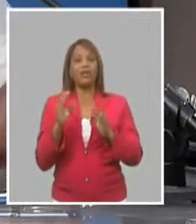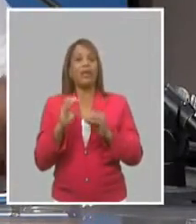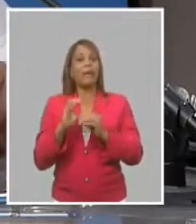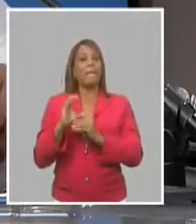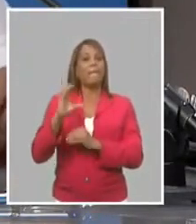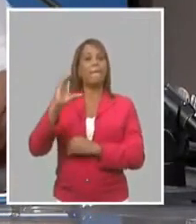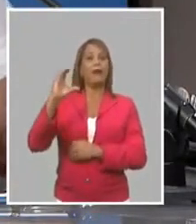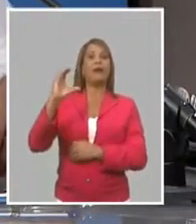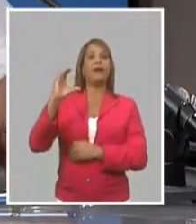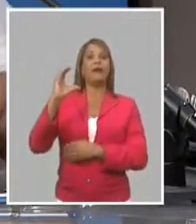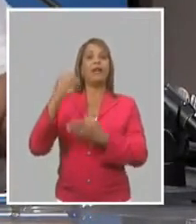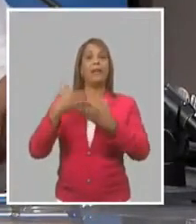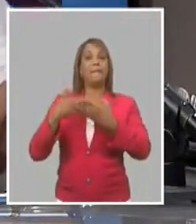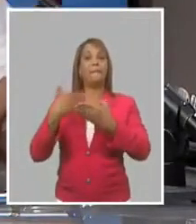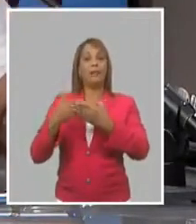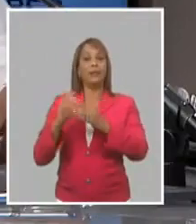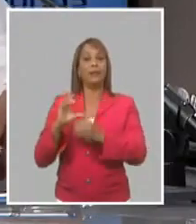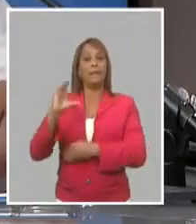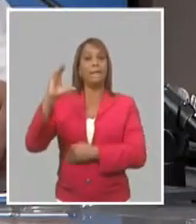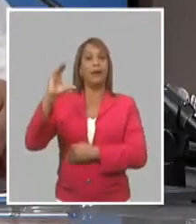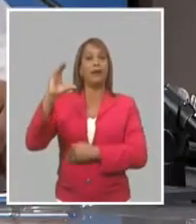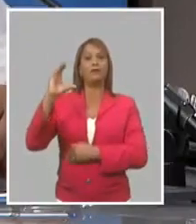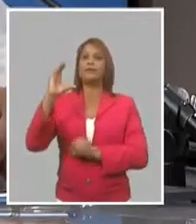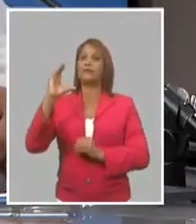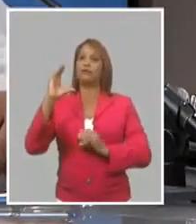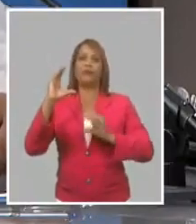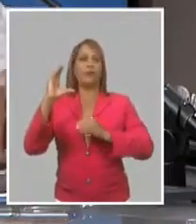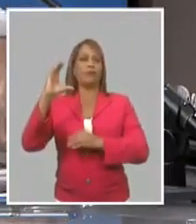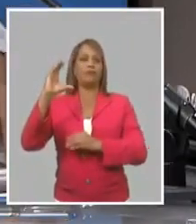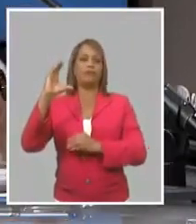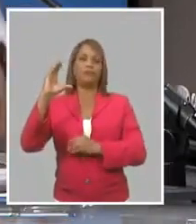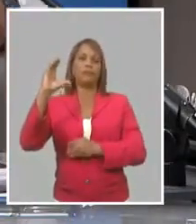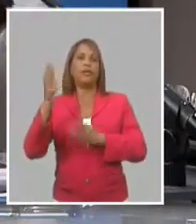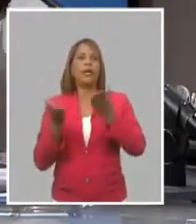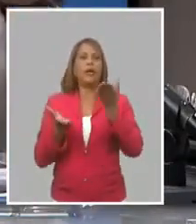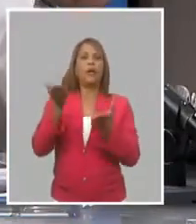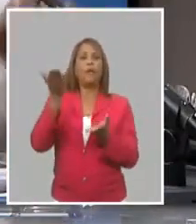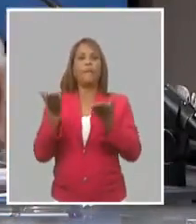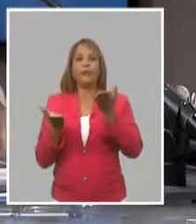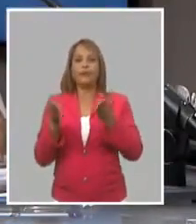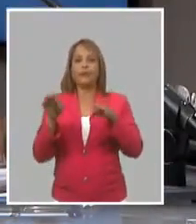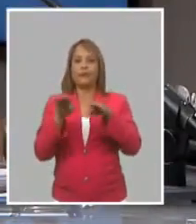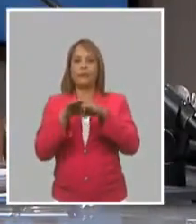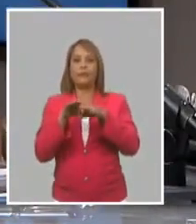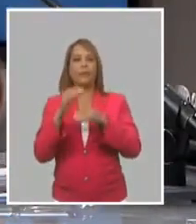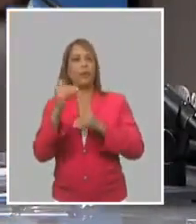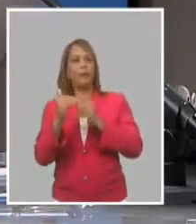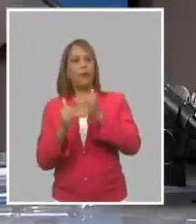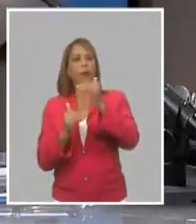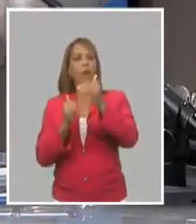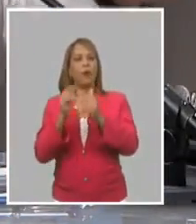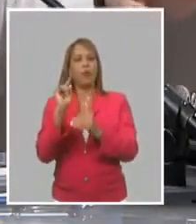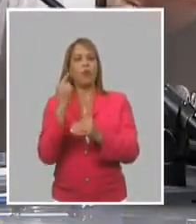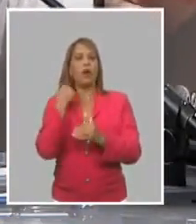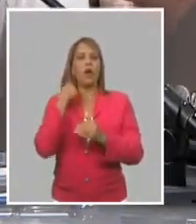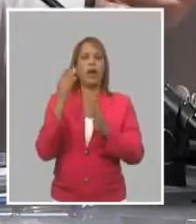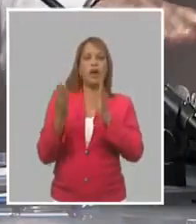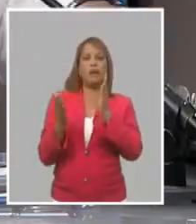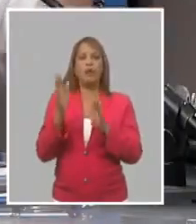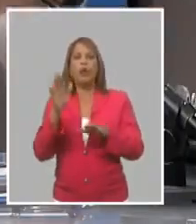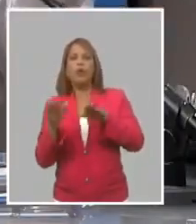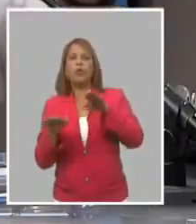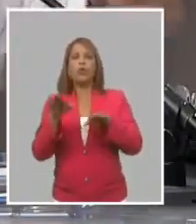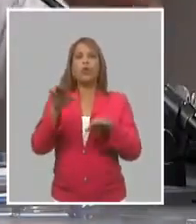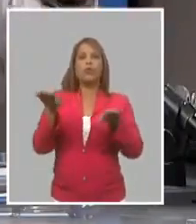inflación mayorista no sea más grande que la deseada. Después que vaya pasando el transcurso del primer año, las aguas vayan cogiendo